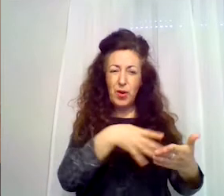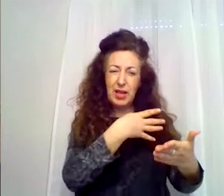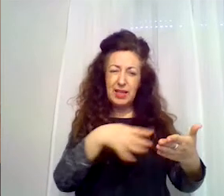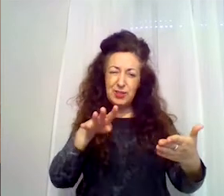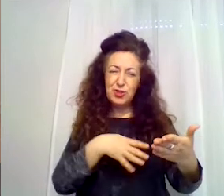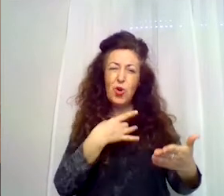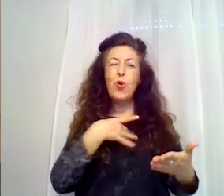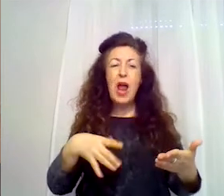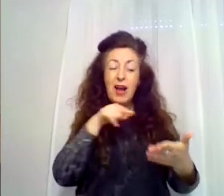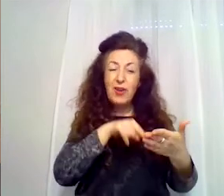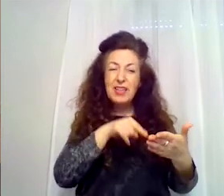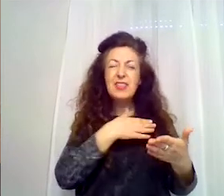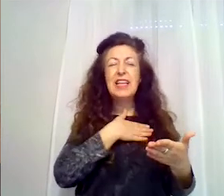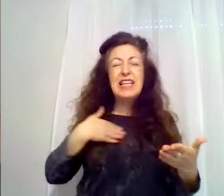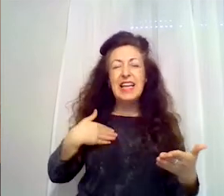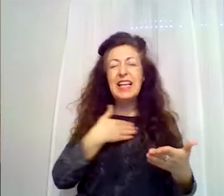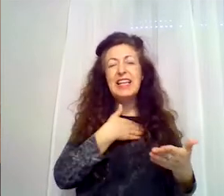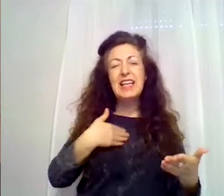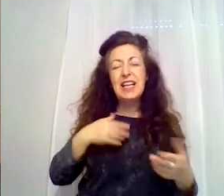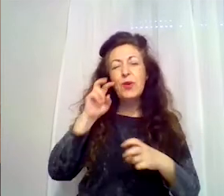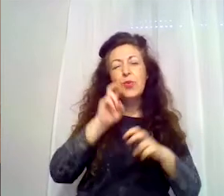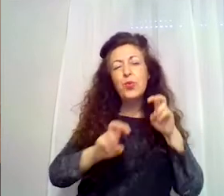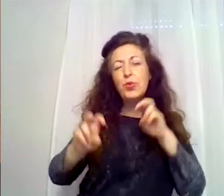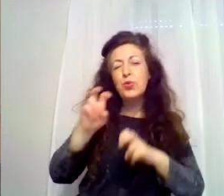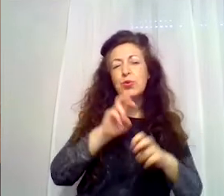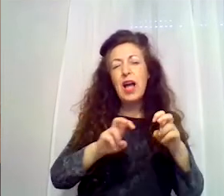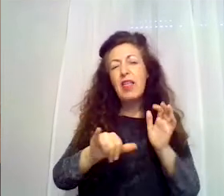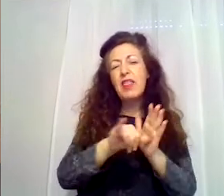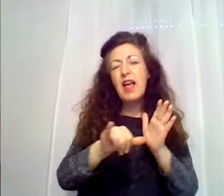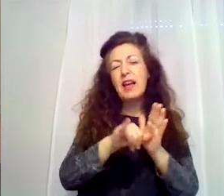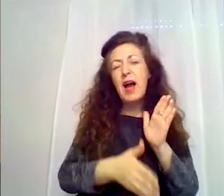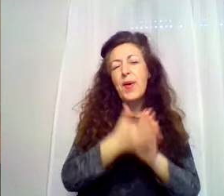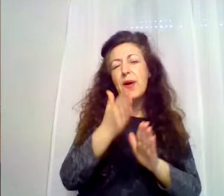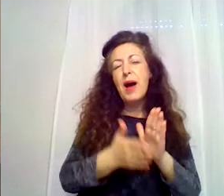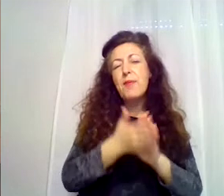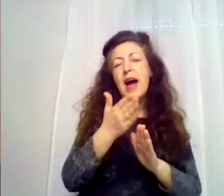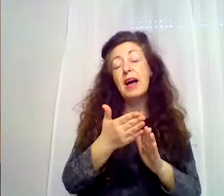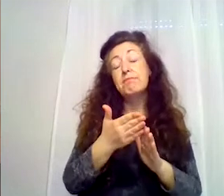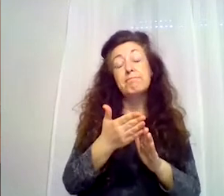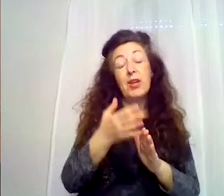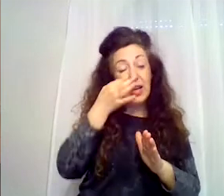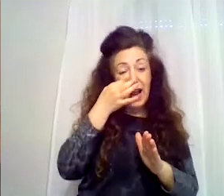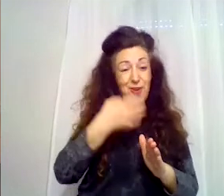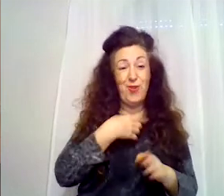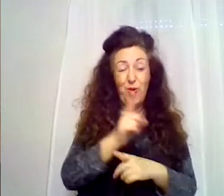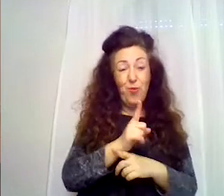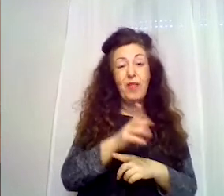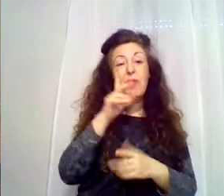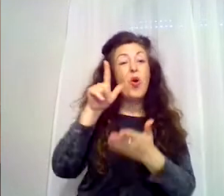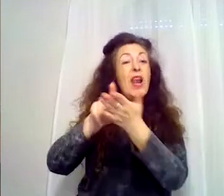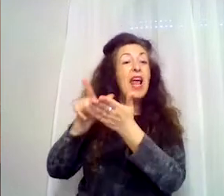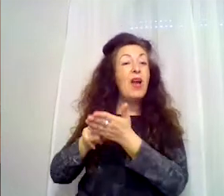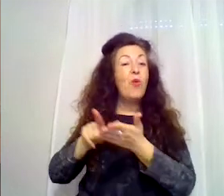menos momentáneamente, ya quedaba un poco fuera de las autoridades, porque las autoridades tenían a la larga tenían